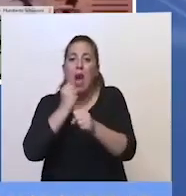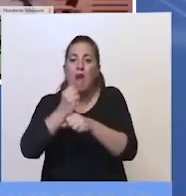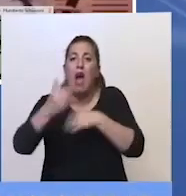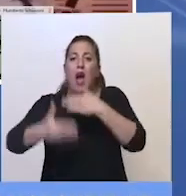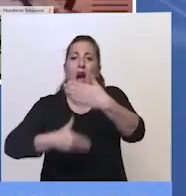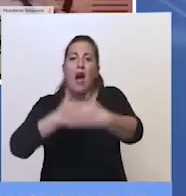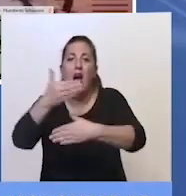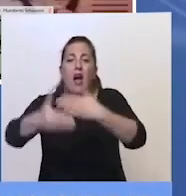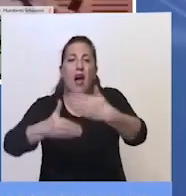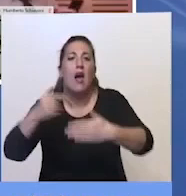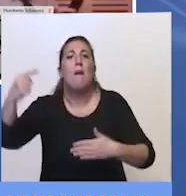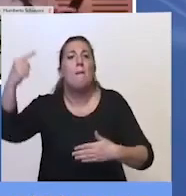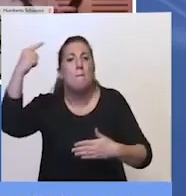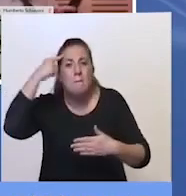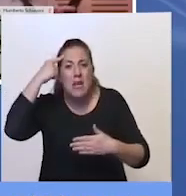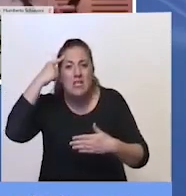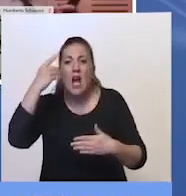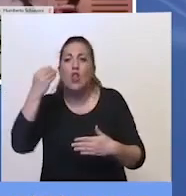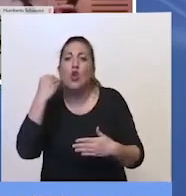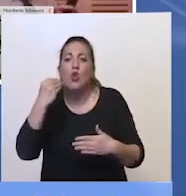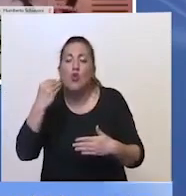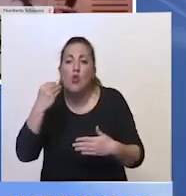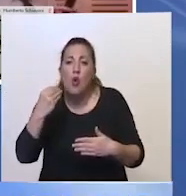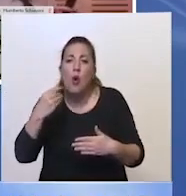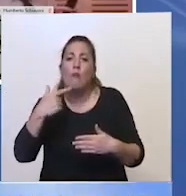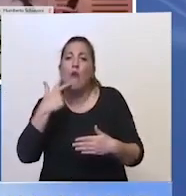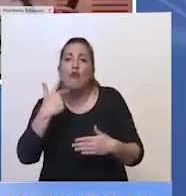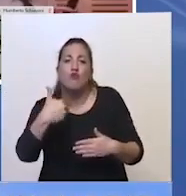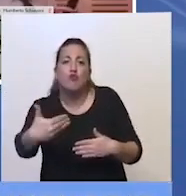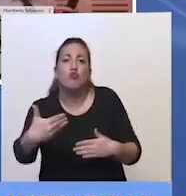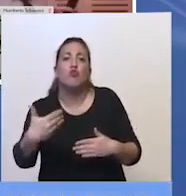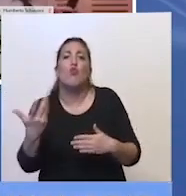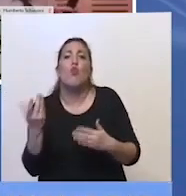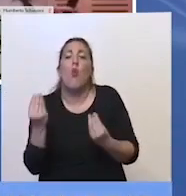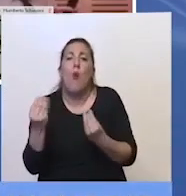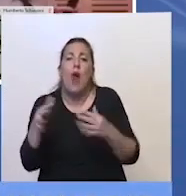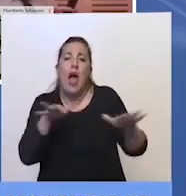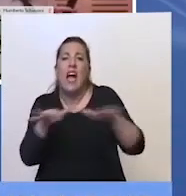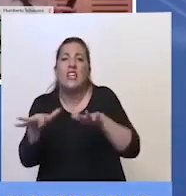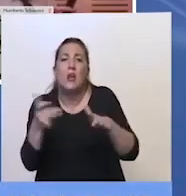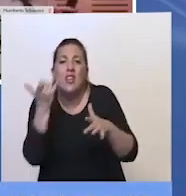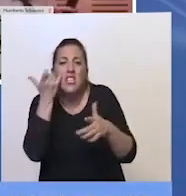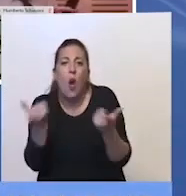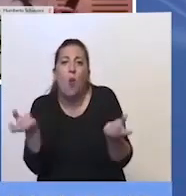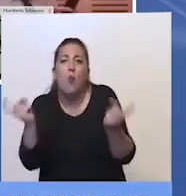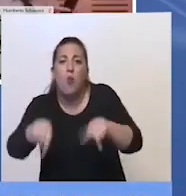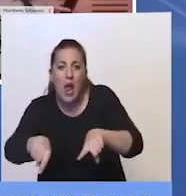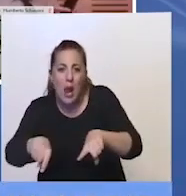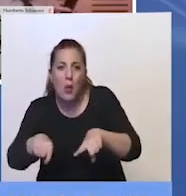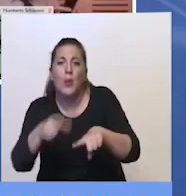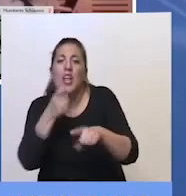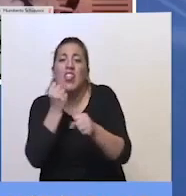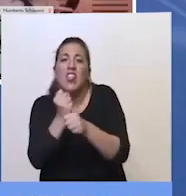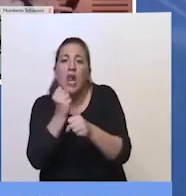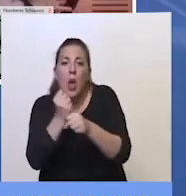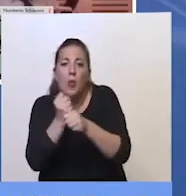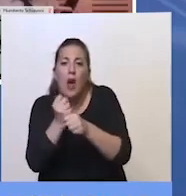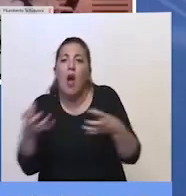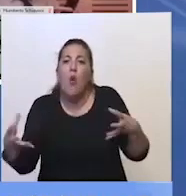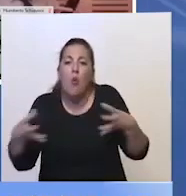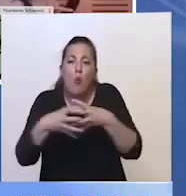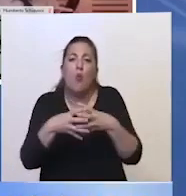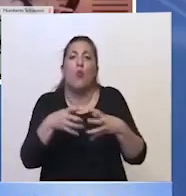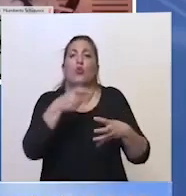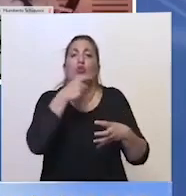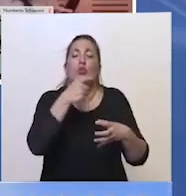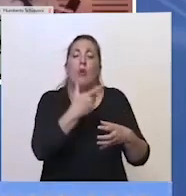pensando en todas las actividades que se van a empezar o ya se están reanudando. Y que trabajen en conjunto las